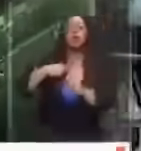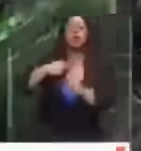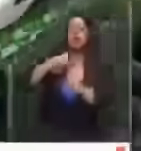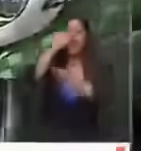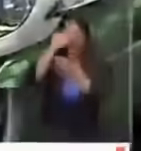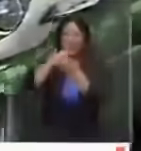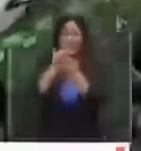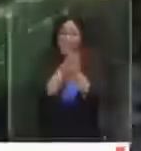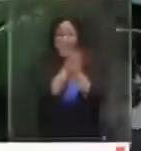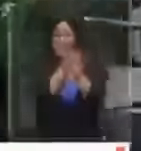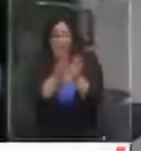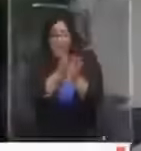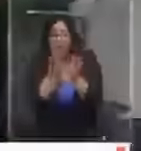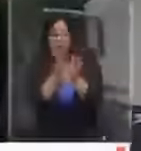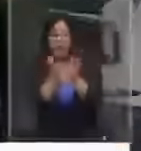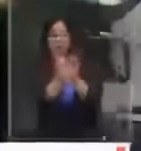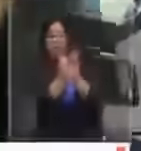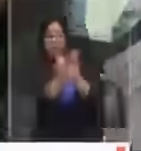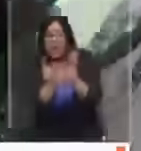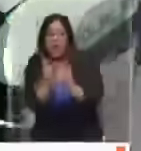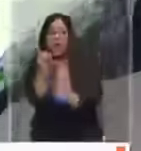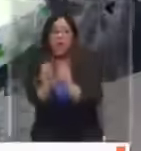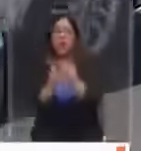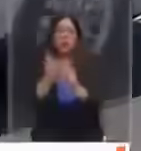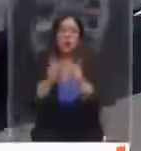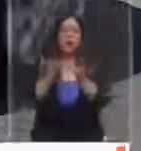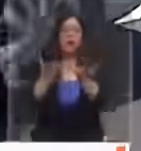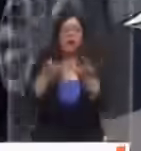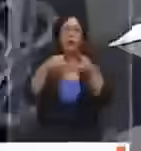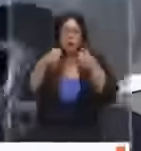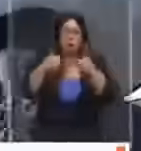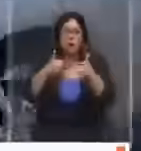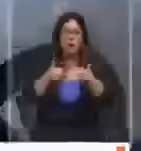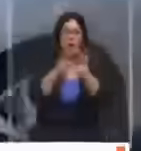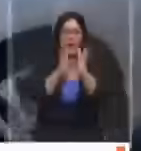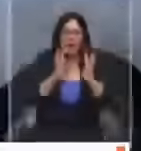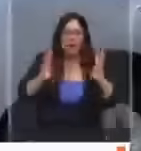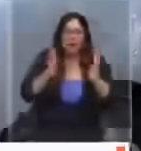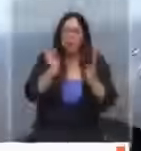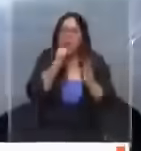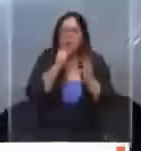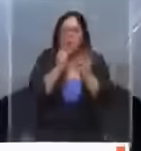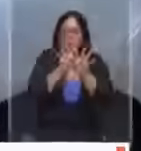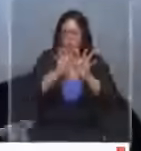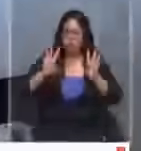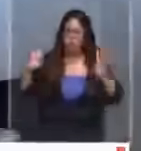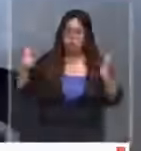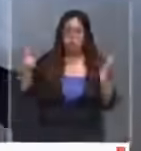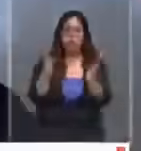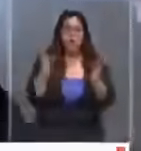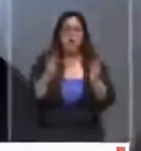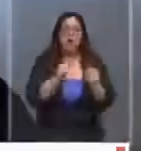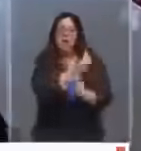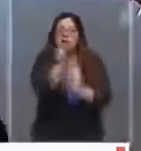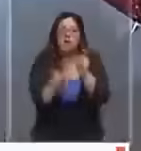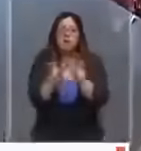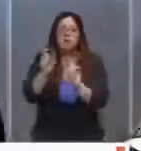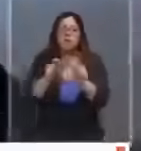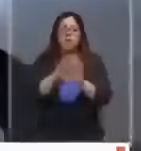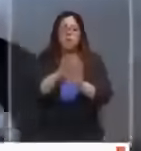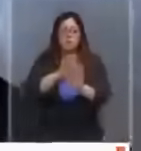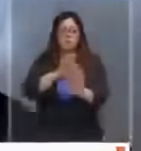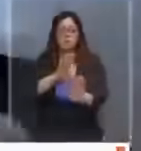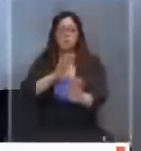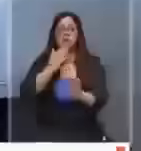Estoy justo enfrente, estoy al lado, estoy acá al lado. Las personas se están comportando súper bien porque, pese a no tener las vallas papales, todos están guardando una distancia, de